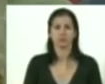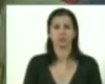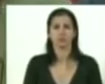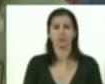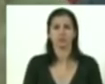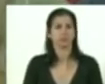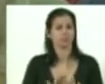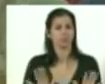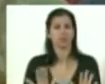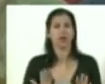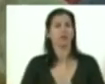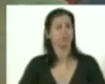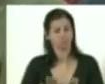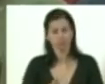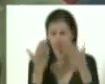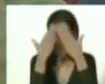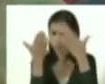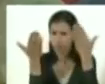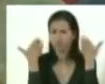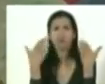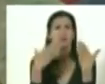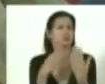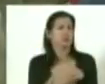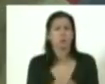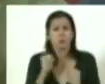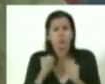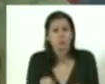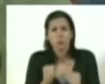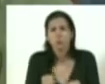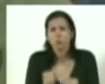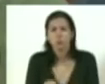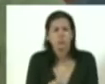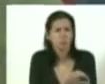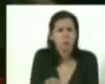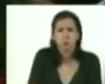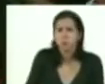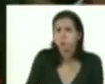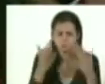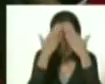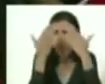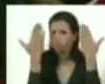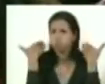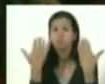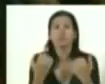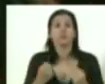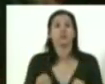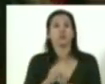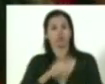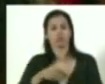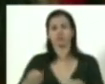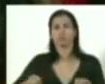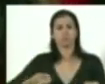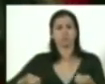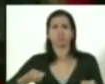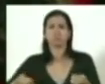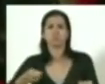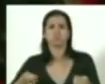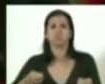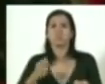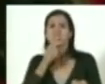Ya hemos atravesado la tormenta perfecta y con un gran timonel,